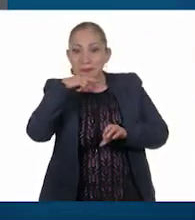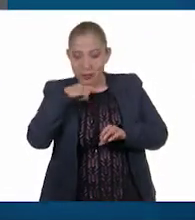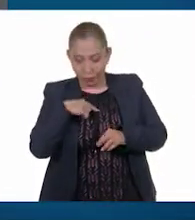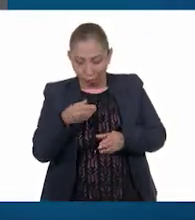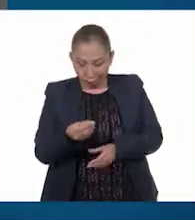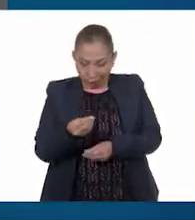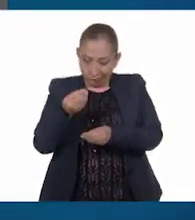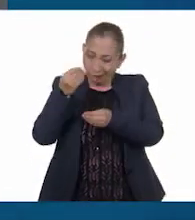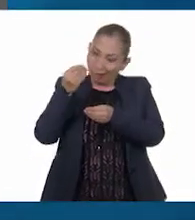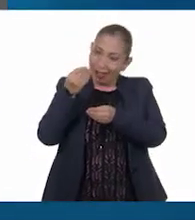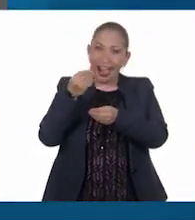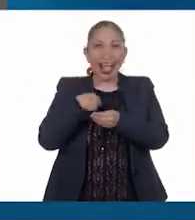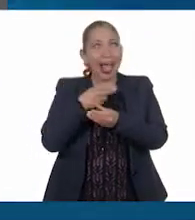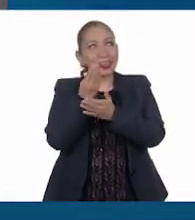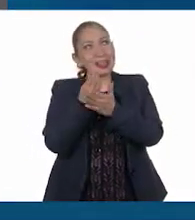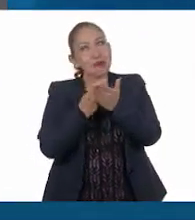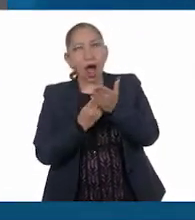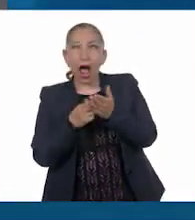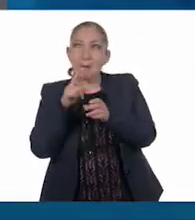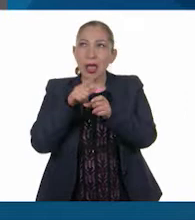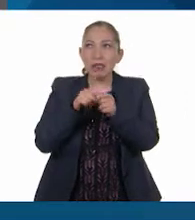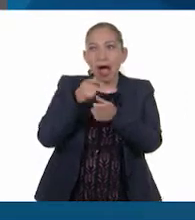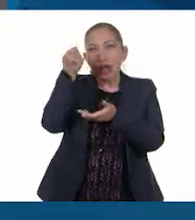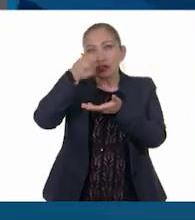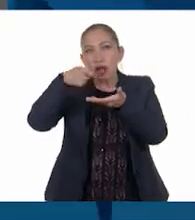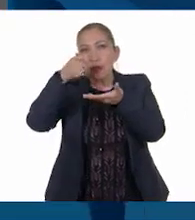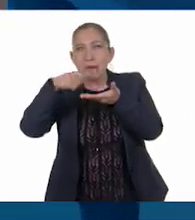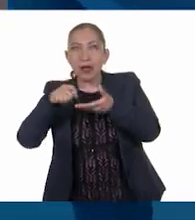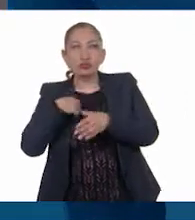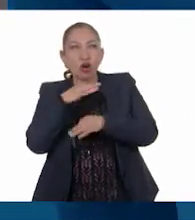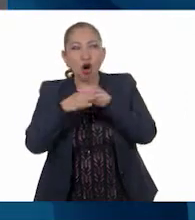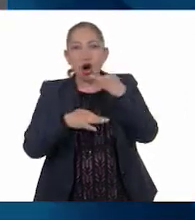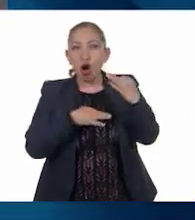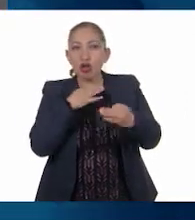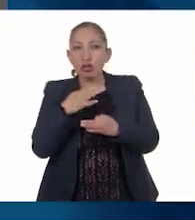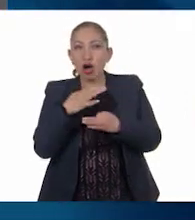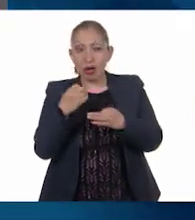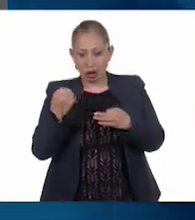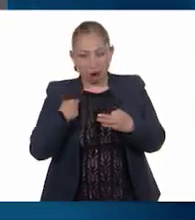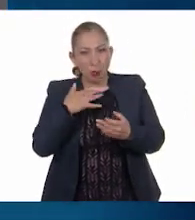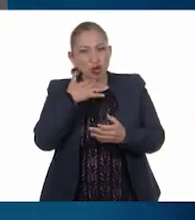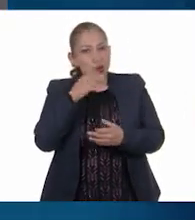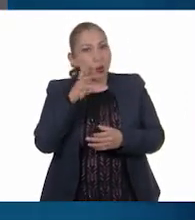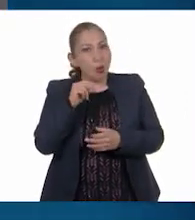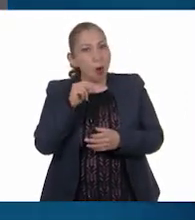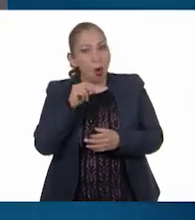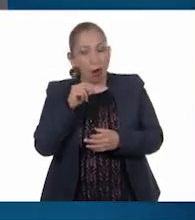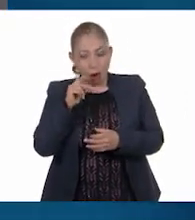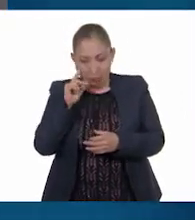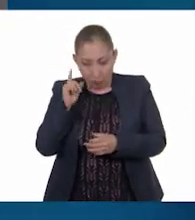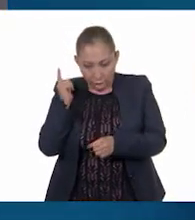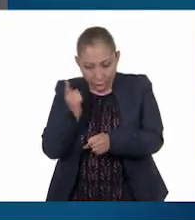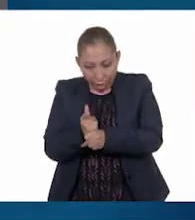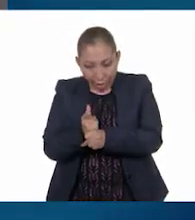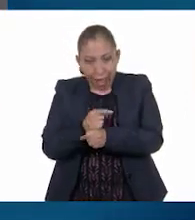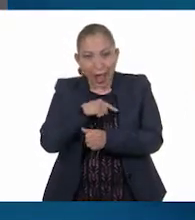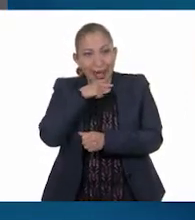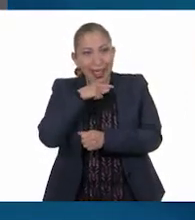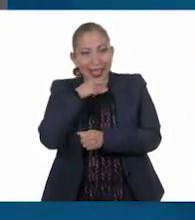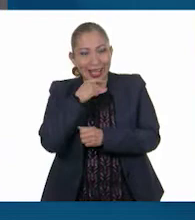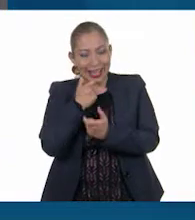Trucas podía pintar, dibujar, escribir y todo sin mancharse. Cuando Trucas vio el lápiz, dijo...